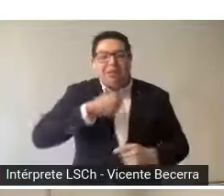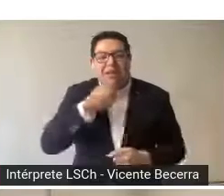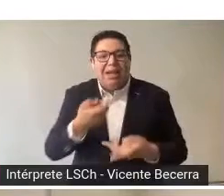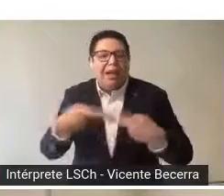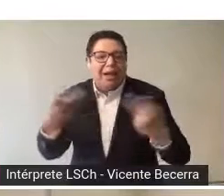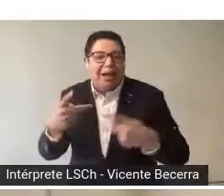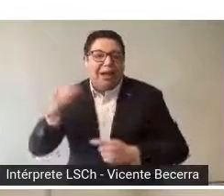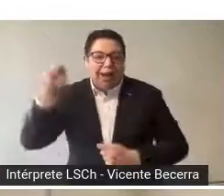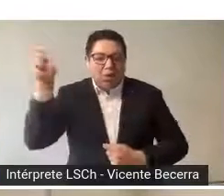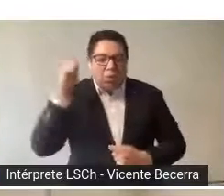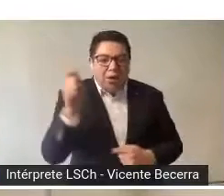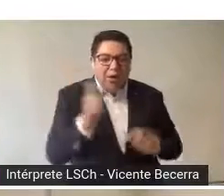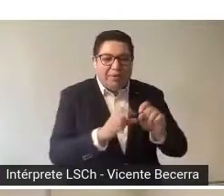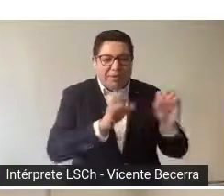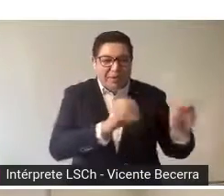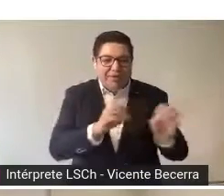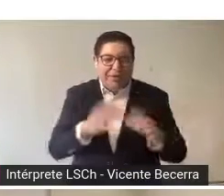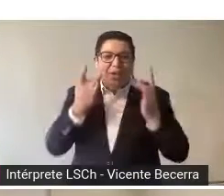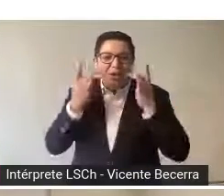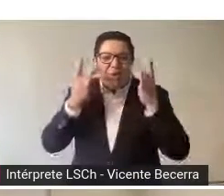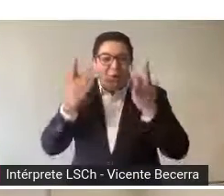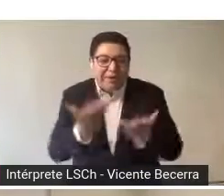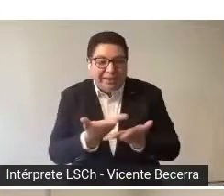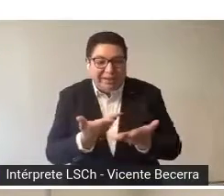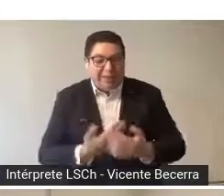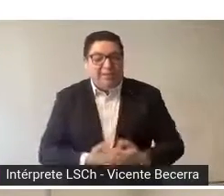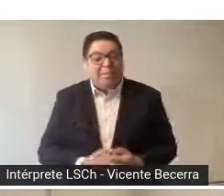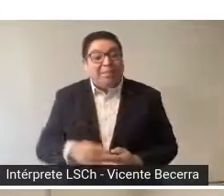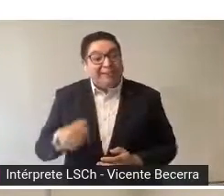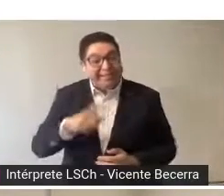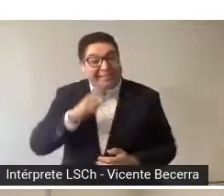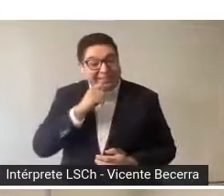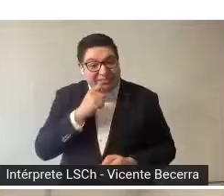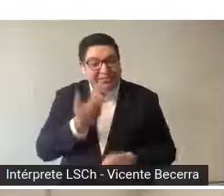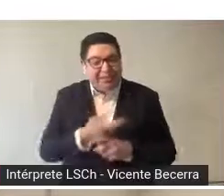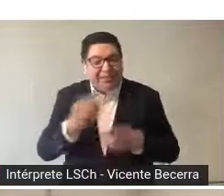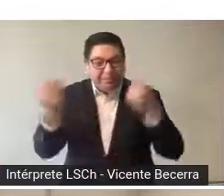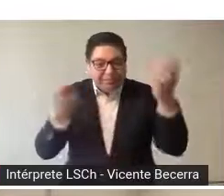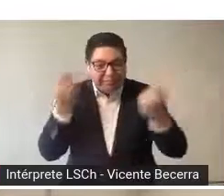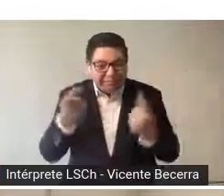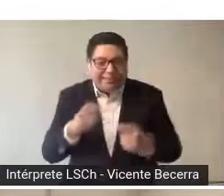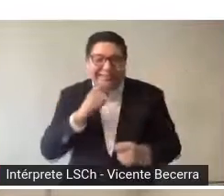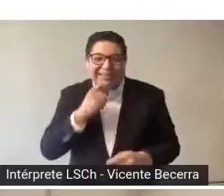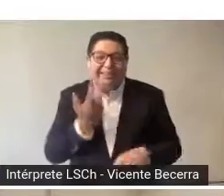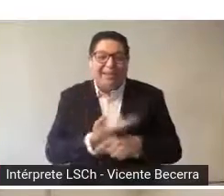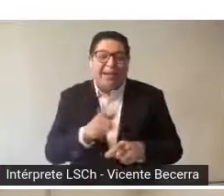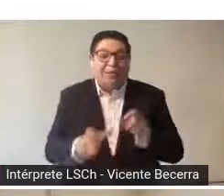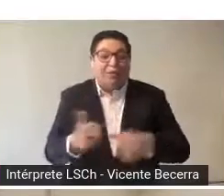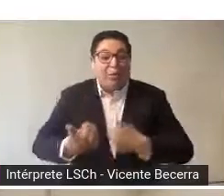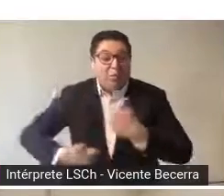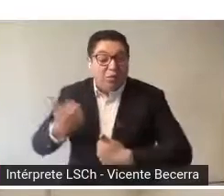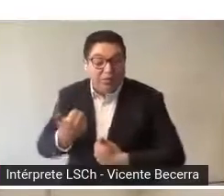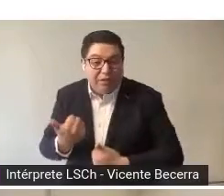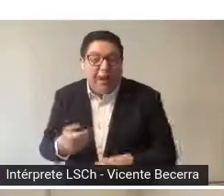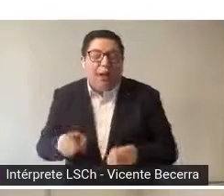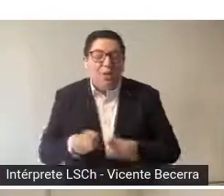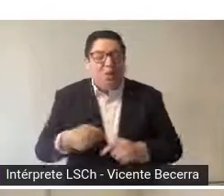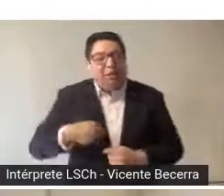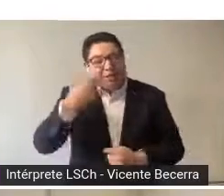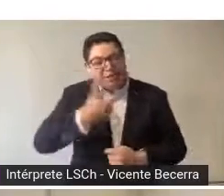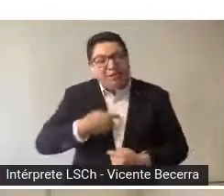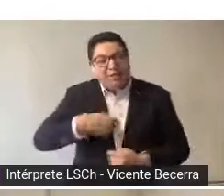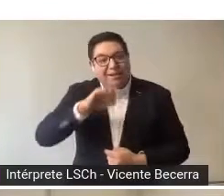de cueca para que la gente estuviera más contenta. Creo que la innovación sale no solamente de los profesionales. A mí me ha tocado recorrer